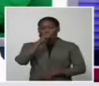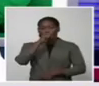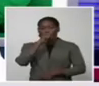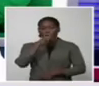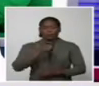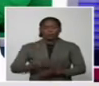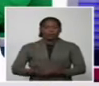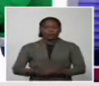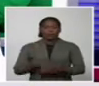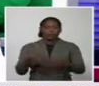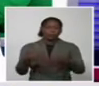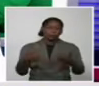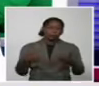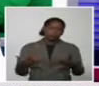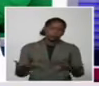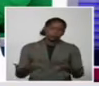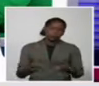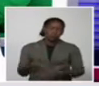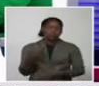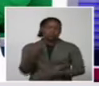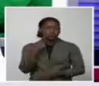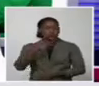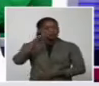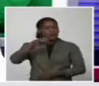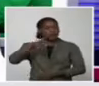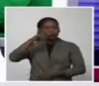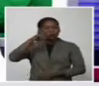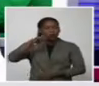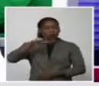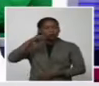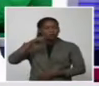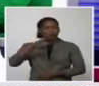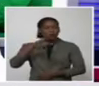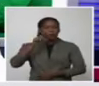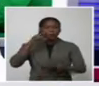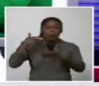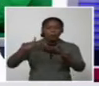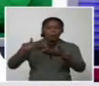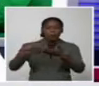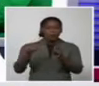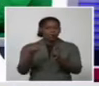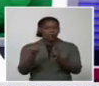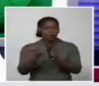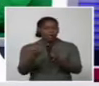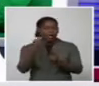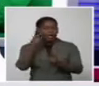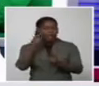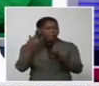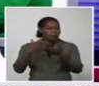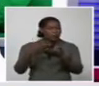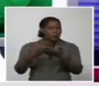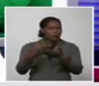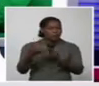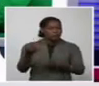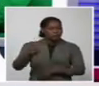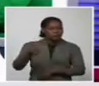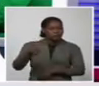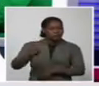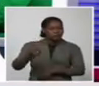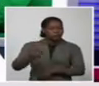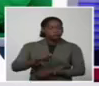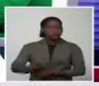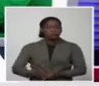se evaluó, se hizo el diagnóstico mediante el test de antígeno inicialmente, después se confirma